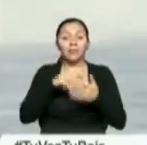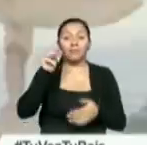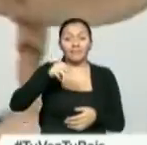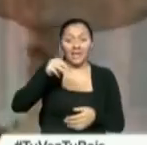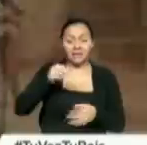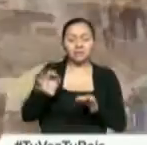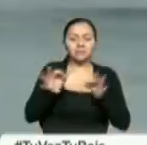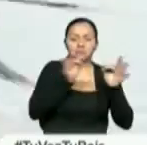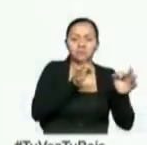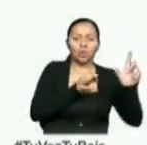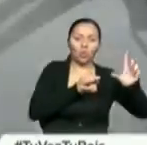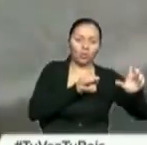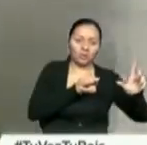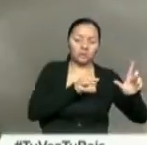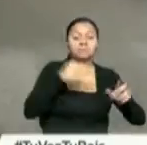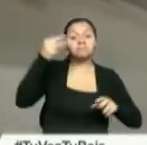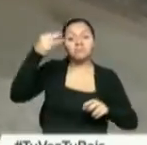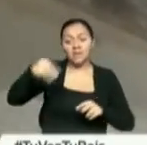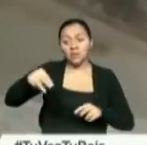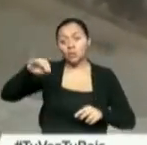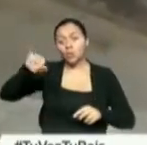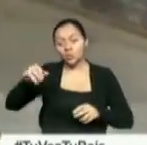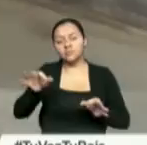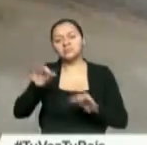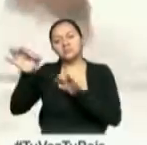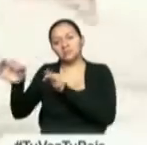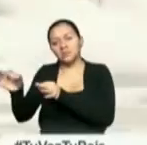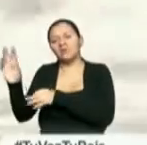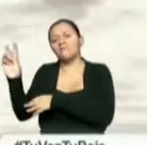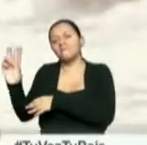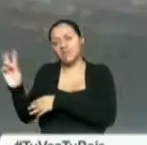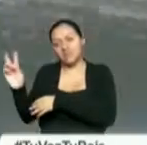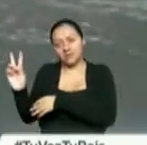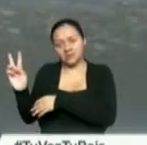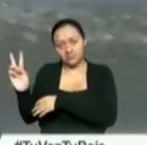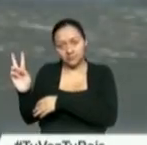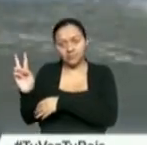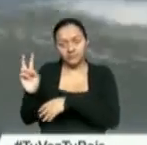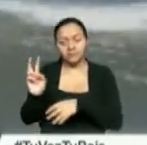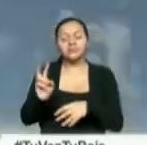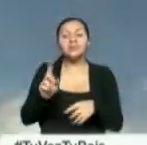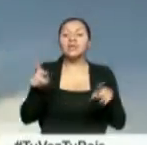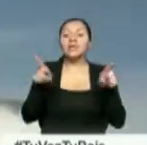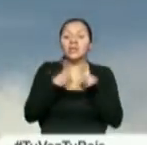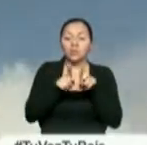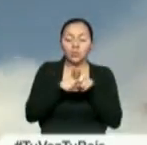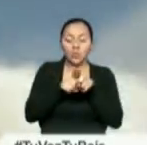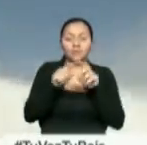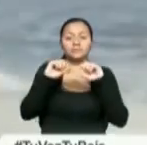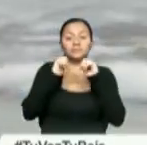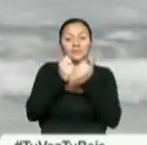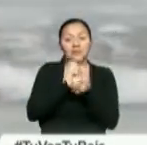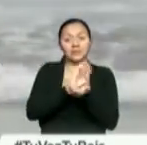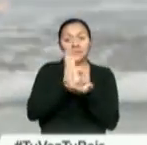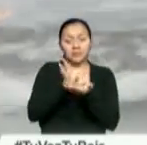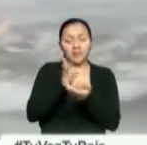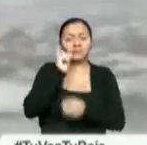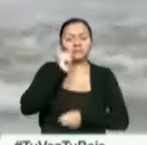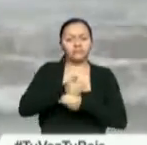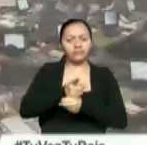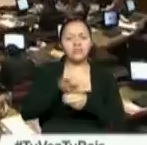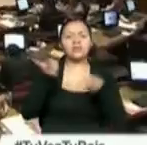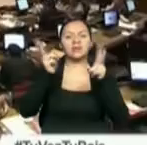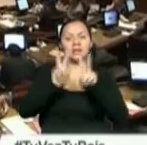y si cae en miércoles o jueves el descanso será el viernes siguiente según el legislativo estas disposiciones se